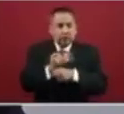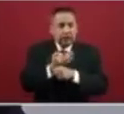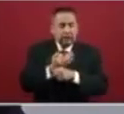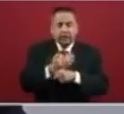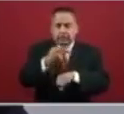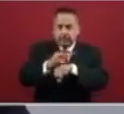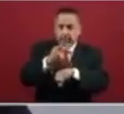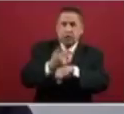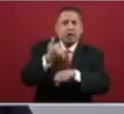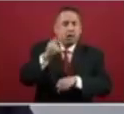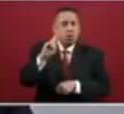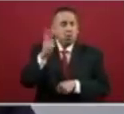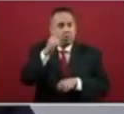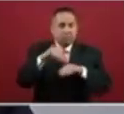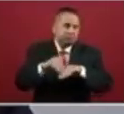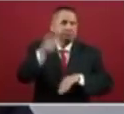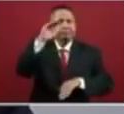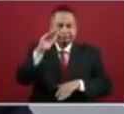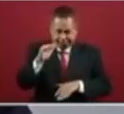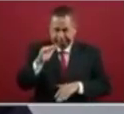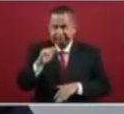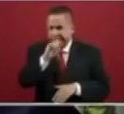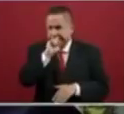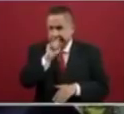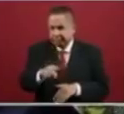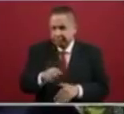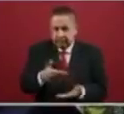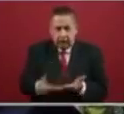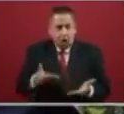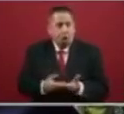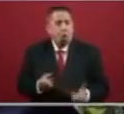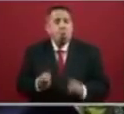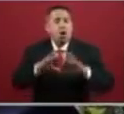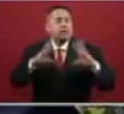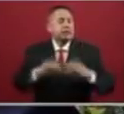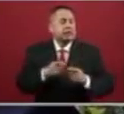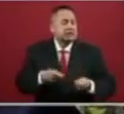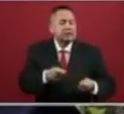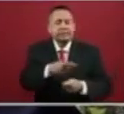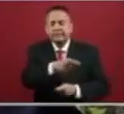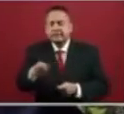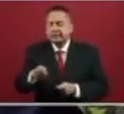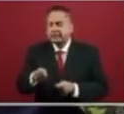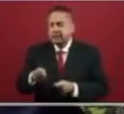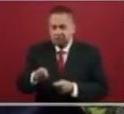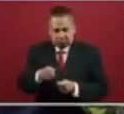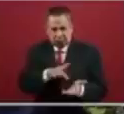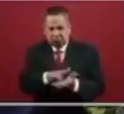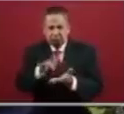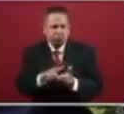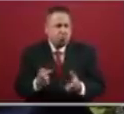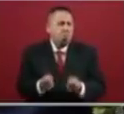superior. Hasta el día de hoy han recibido este beneficio